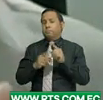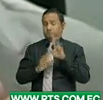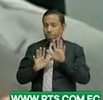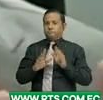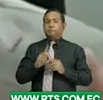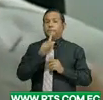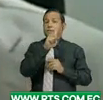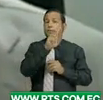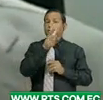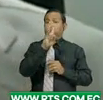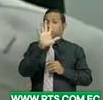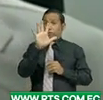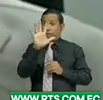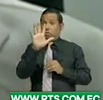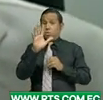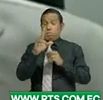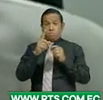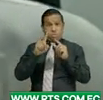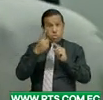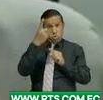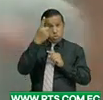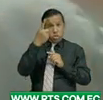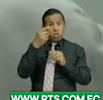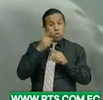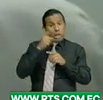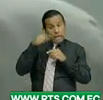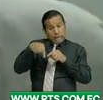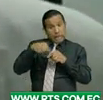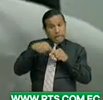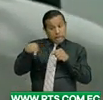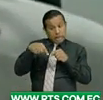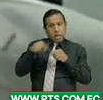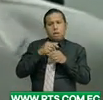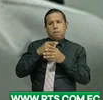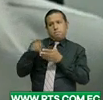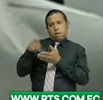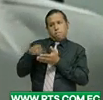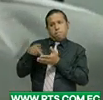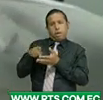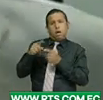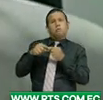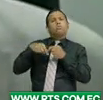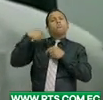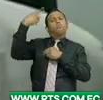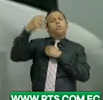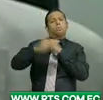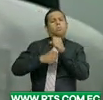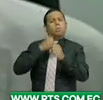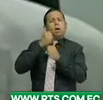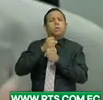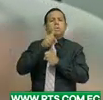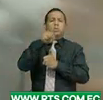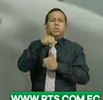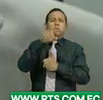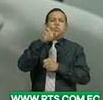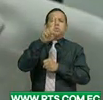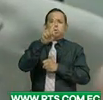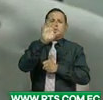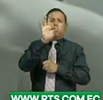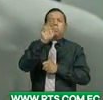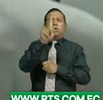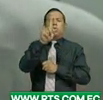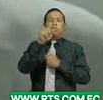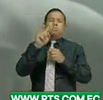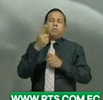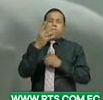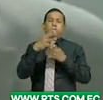165 millones durante este año, y para el próximo año, 191 millones de dólares de alivio, de